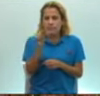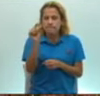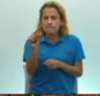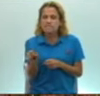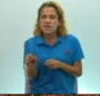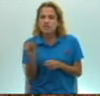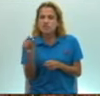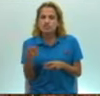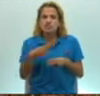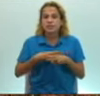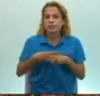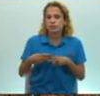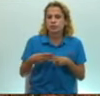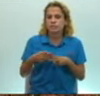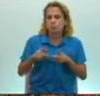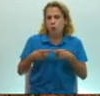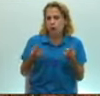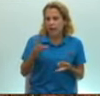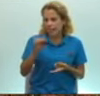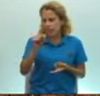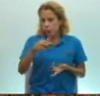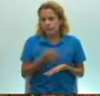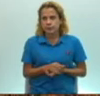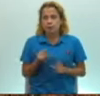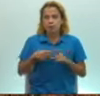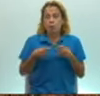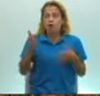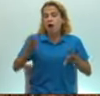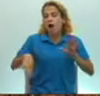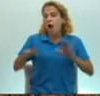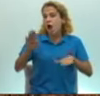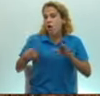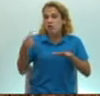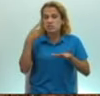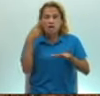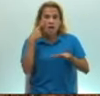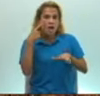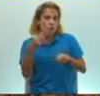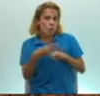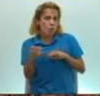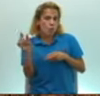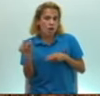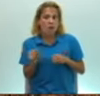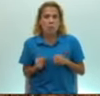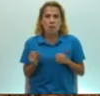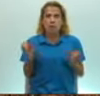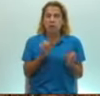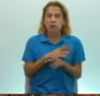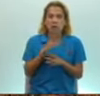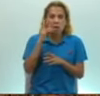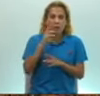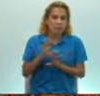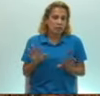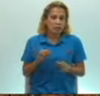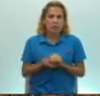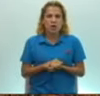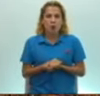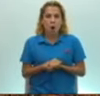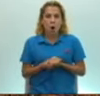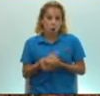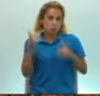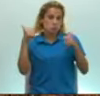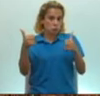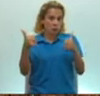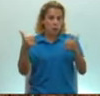ver con el trabajo con las personalidades históricas. A ver, ¿por qué les digo esto? Porque a veces nosotros queremos ver las personalidades históricas en blanco y negro